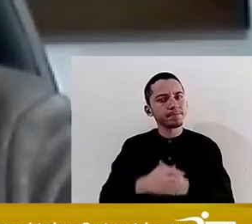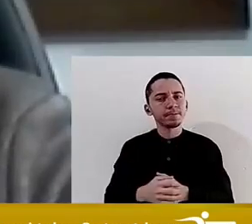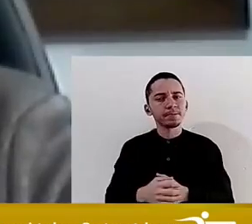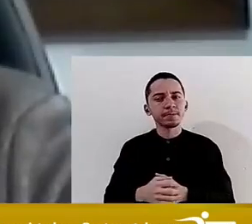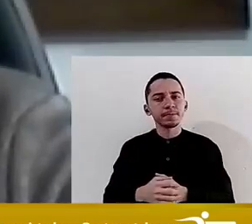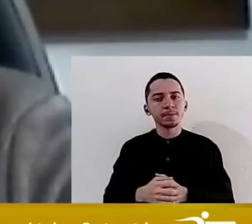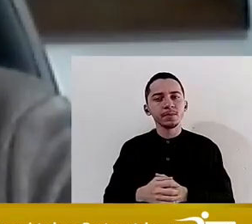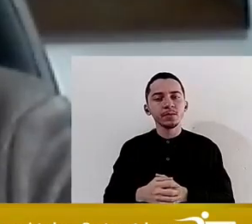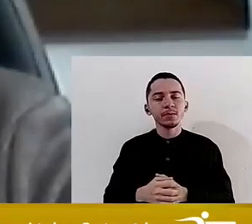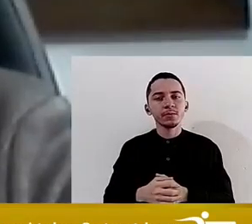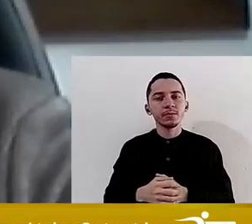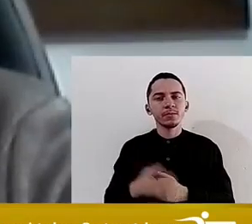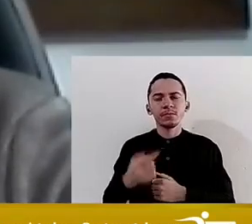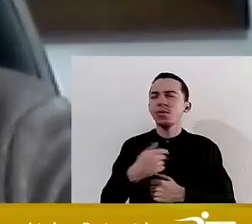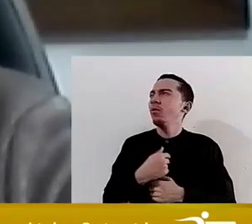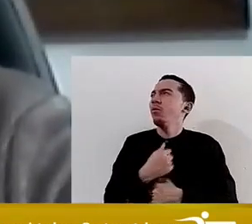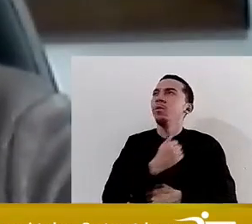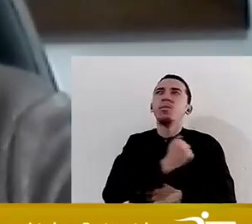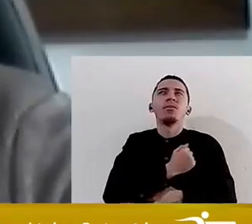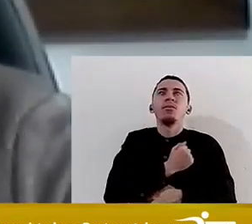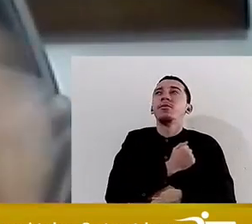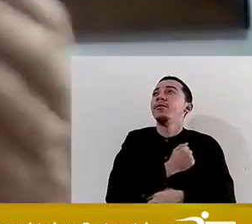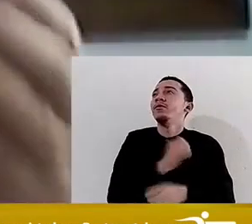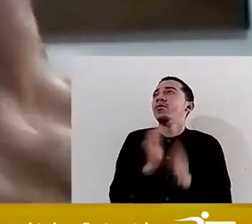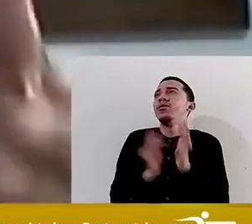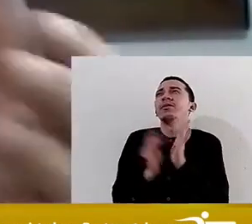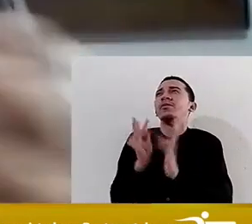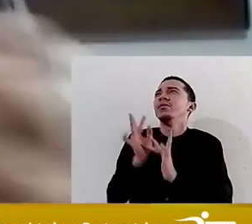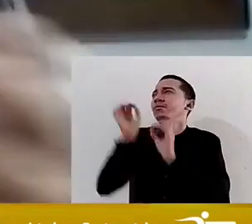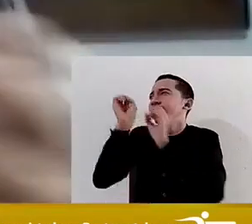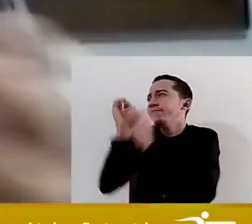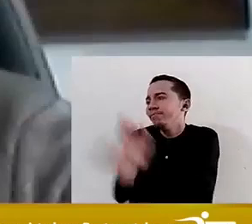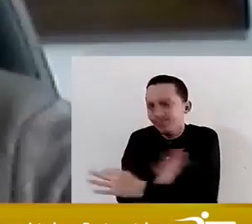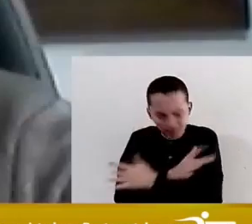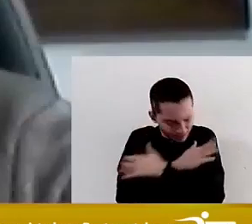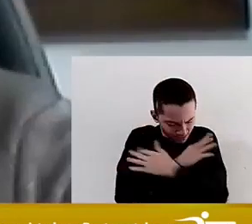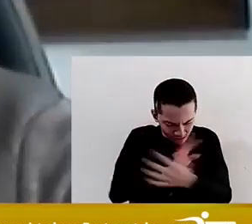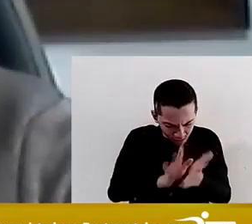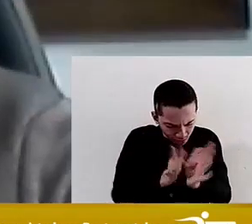que yo sienta tu presencia cuando lea tu palabra.